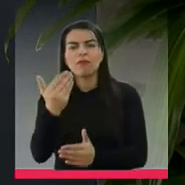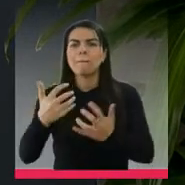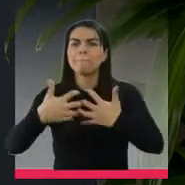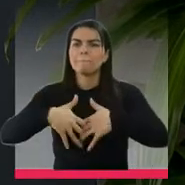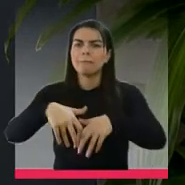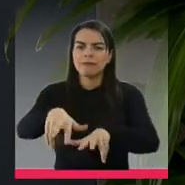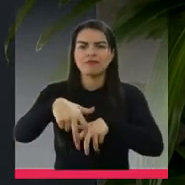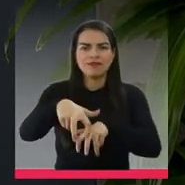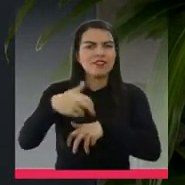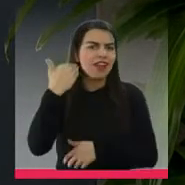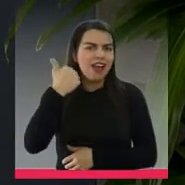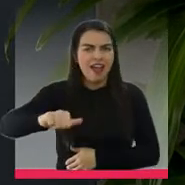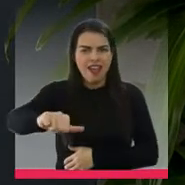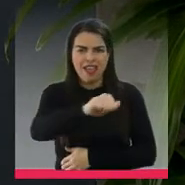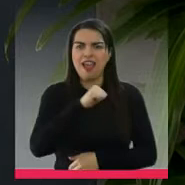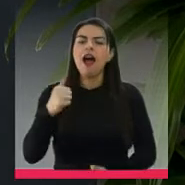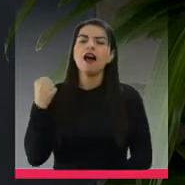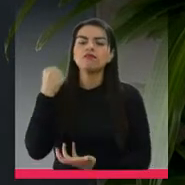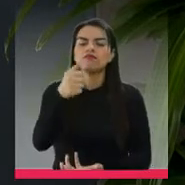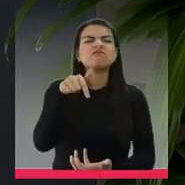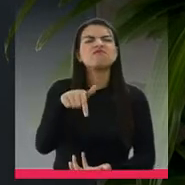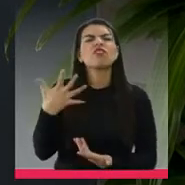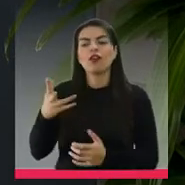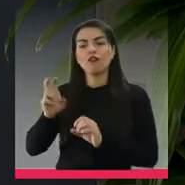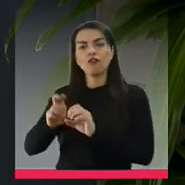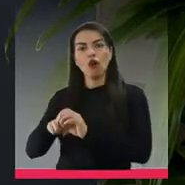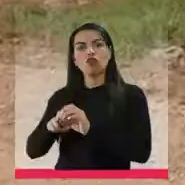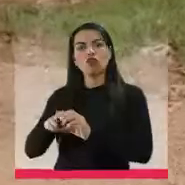del Fondo Emprender, que entrega el Capital Semilla.